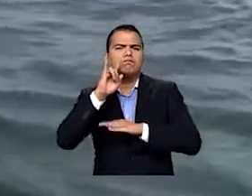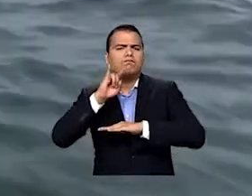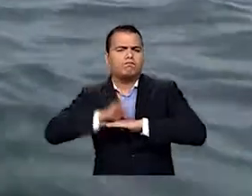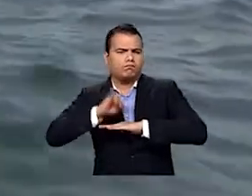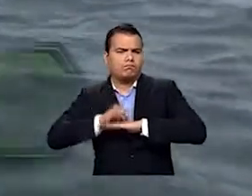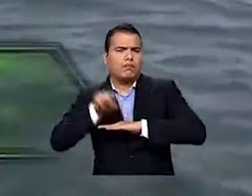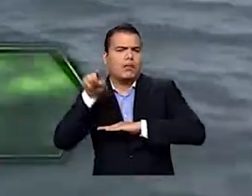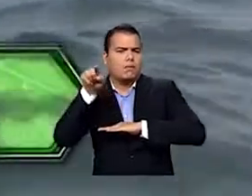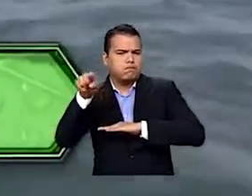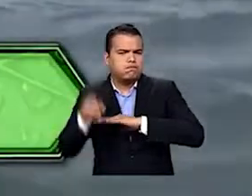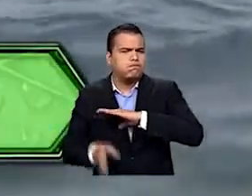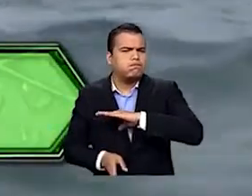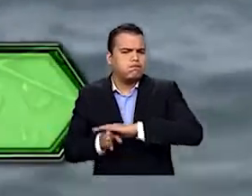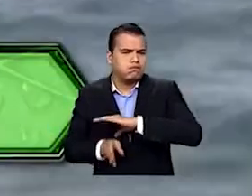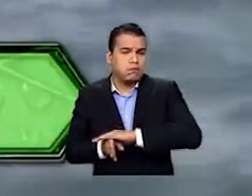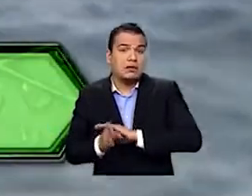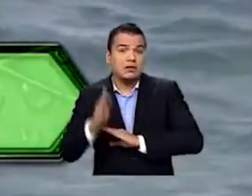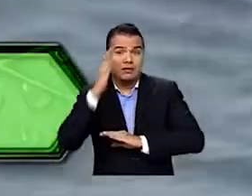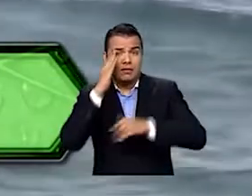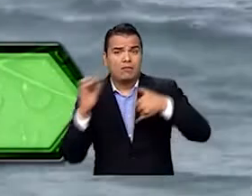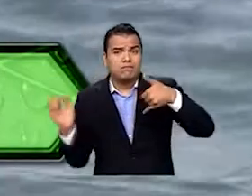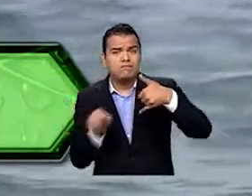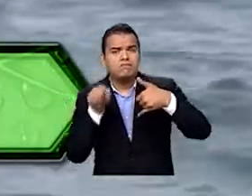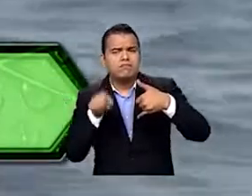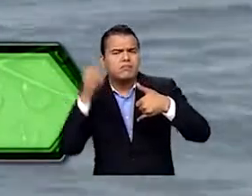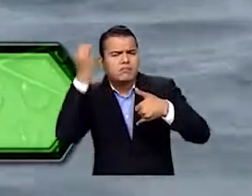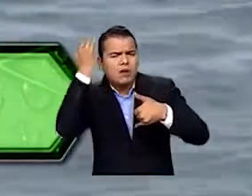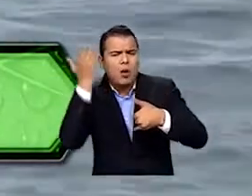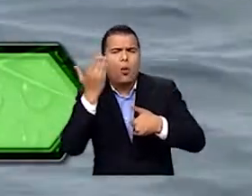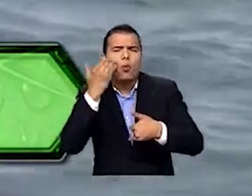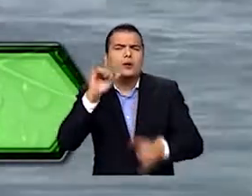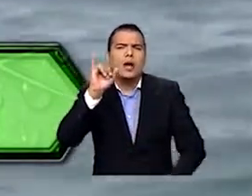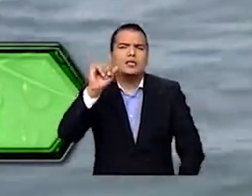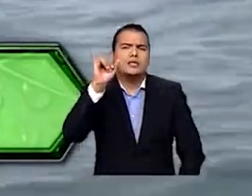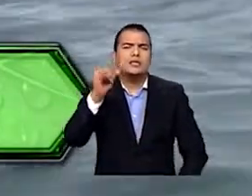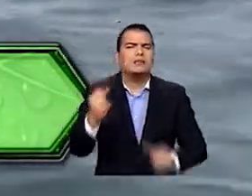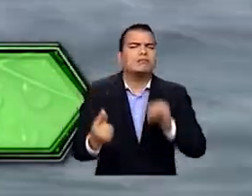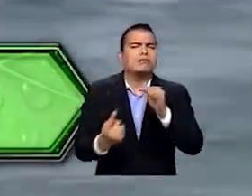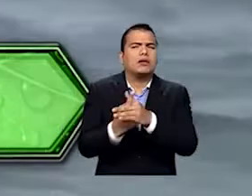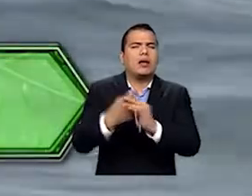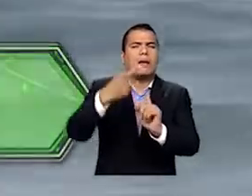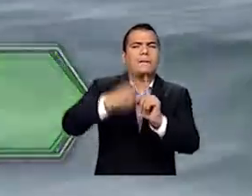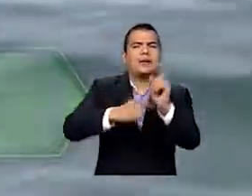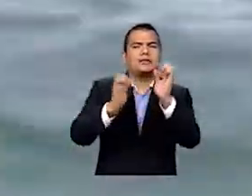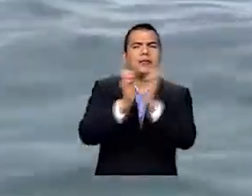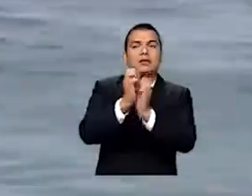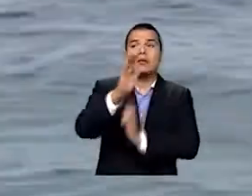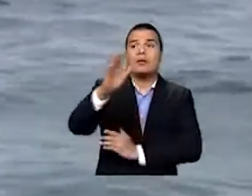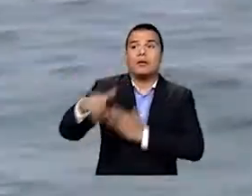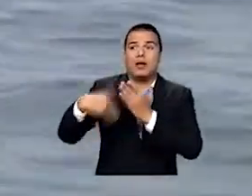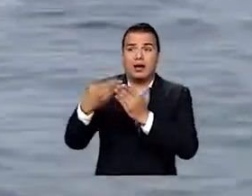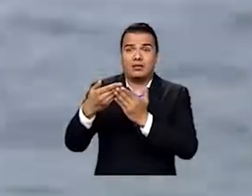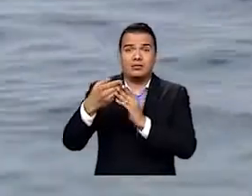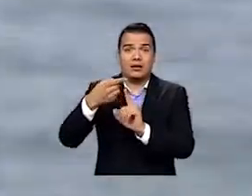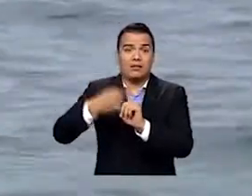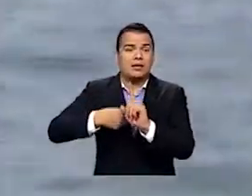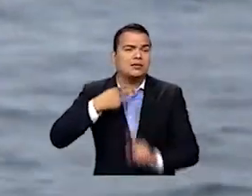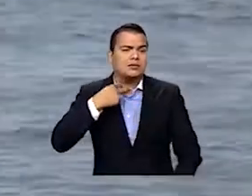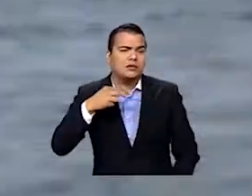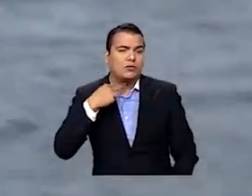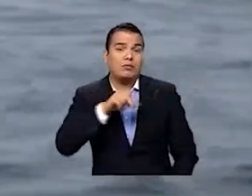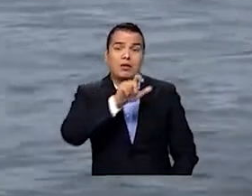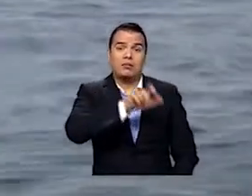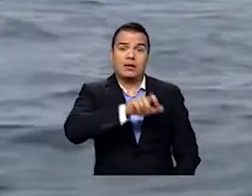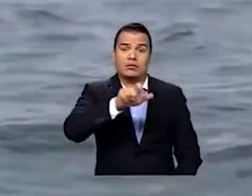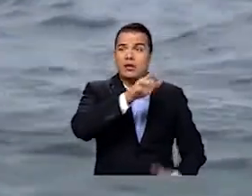Las ballenas están en nuestra costa pacífica desde el mes de mayo hasta finales de noviembre. Aunque no hay apertura turística, la CBC